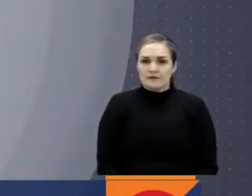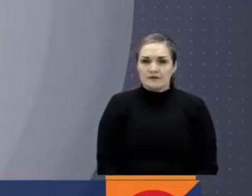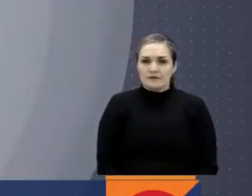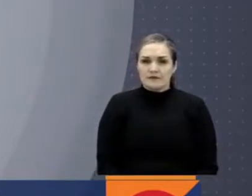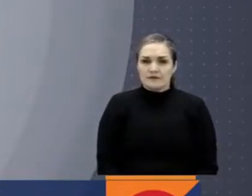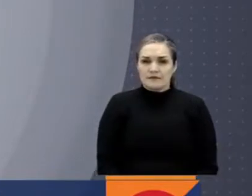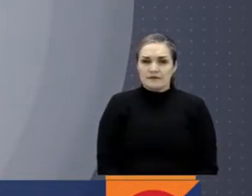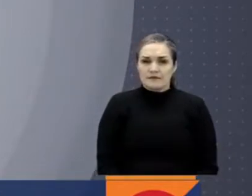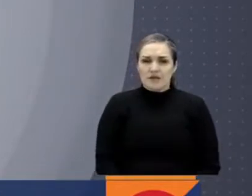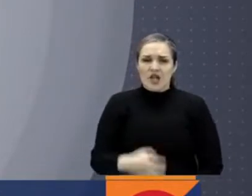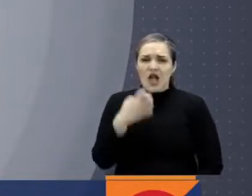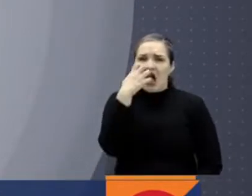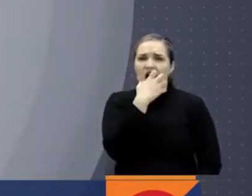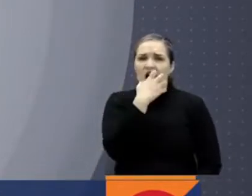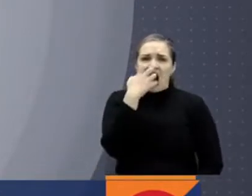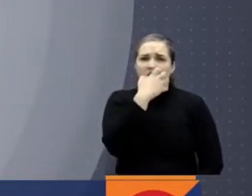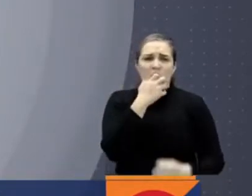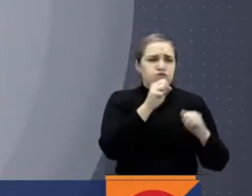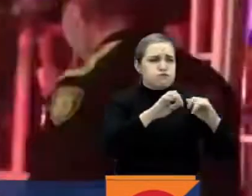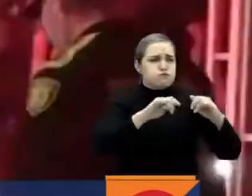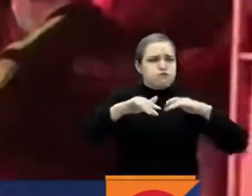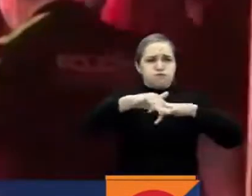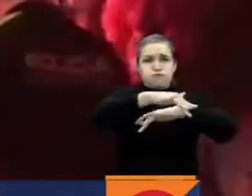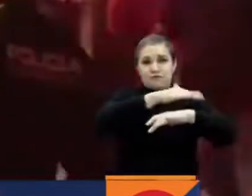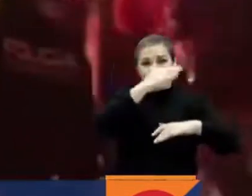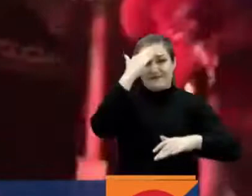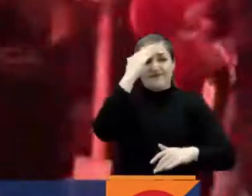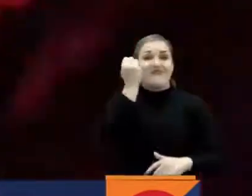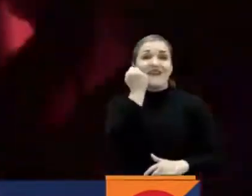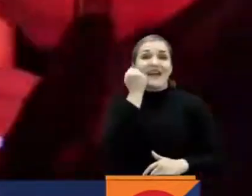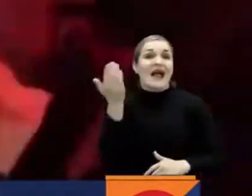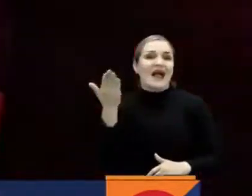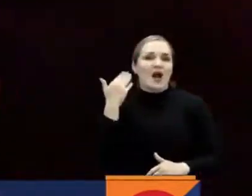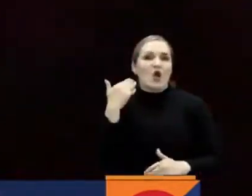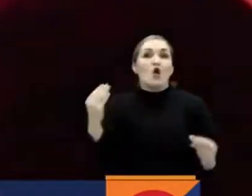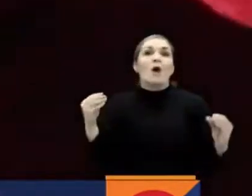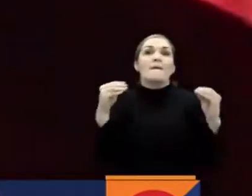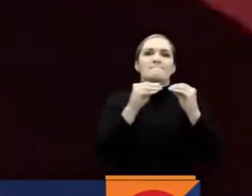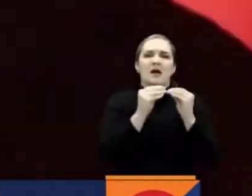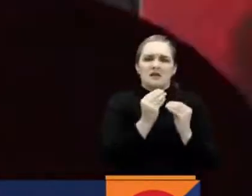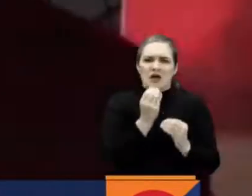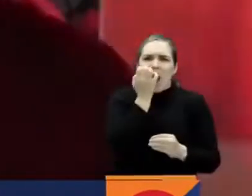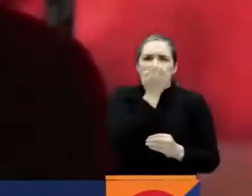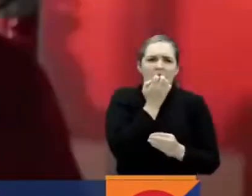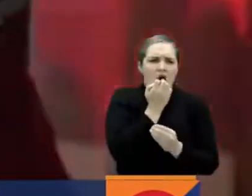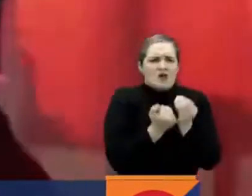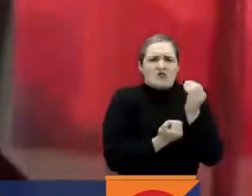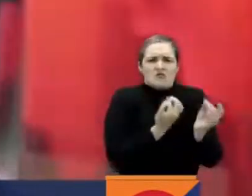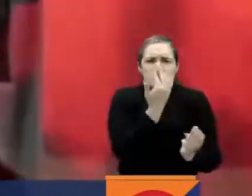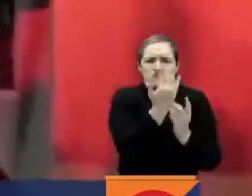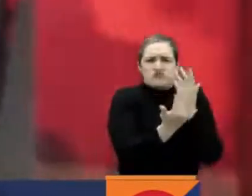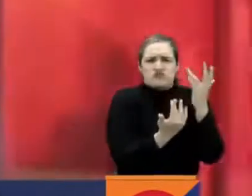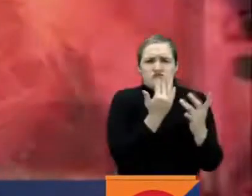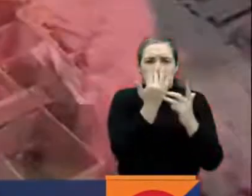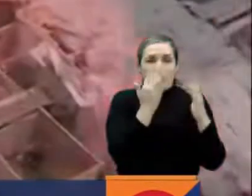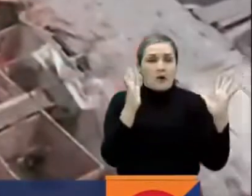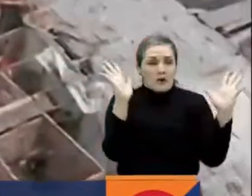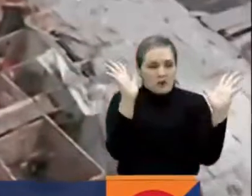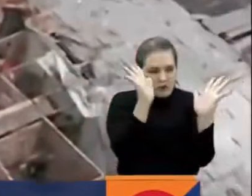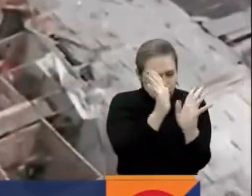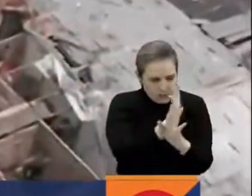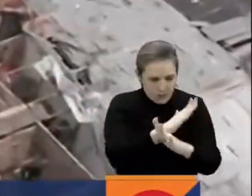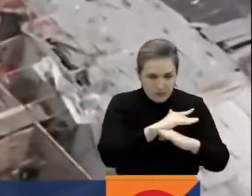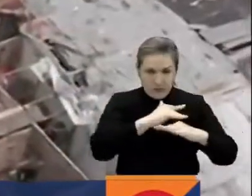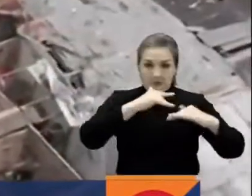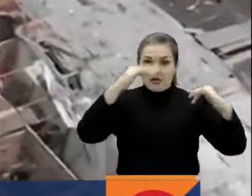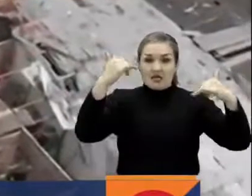Con el calor multiplicado en la ya ardiente barranca, la dimensión de la tragedia se veía mayor. Pasó la horrible noche y así amaneció